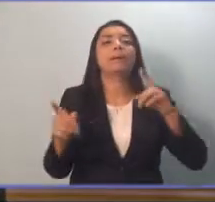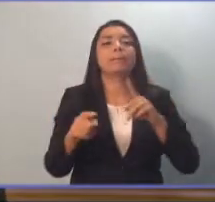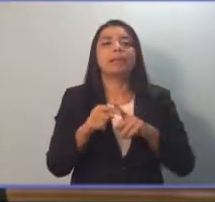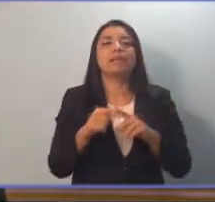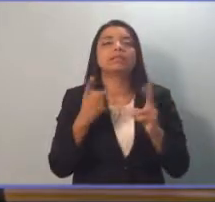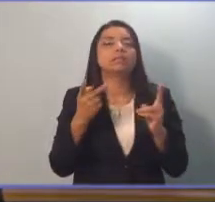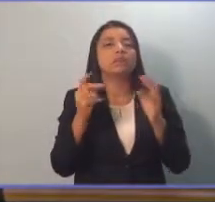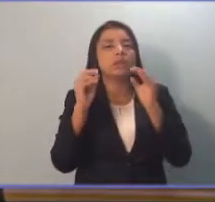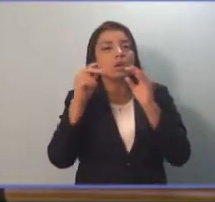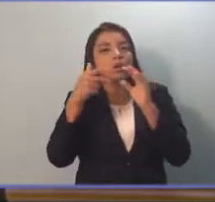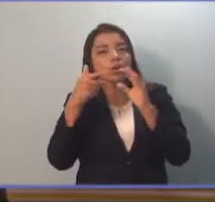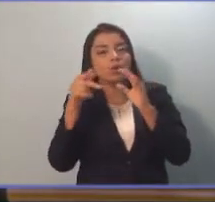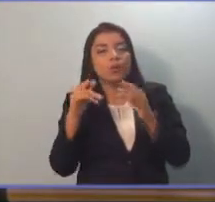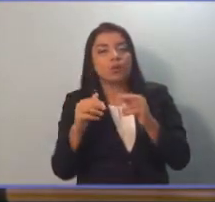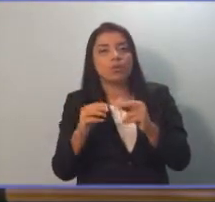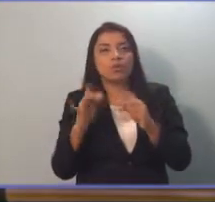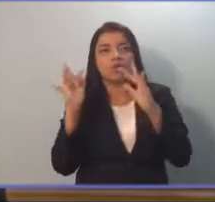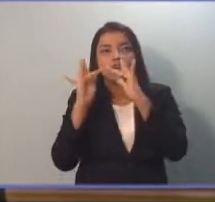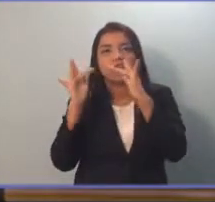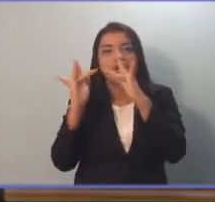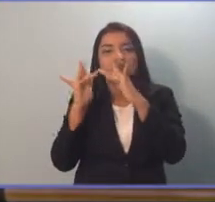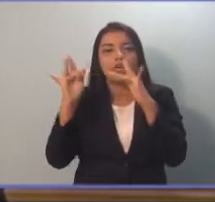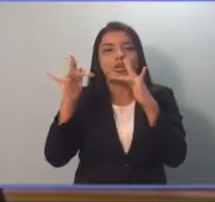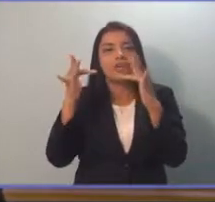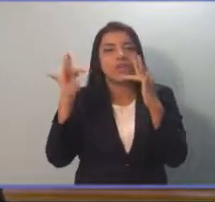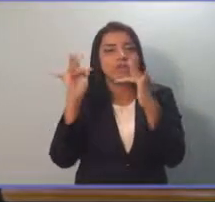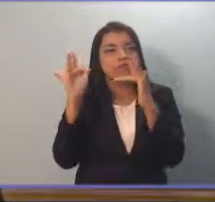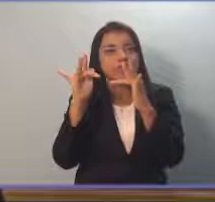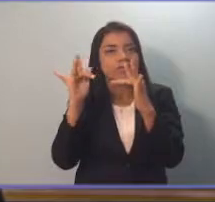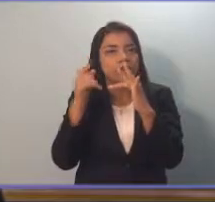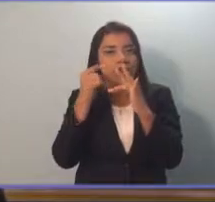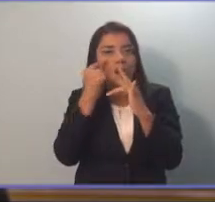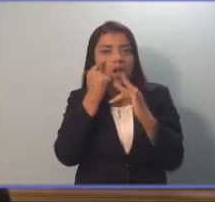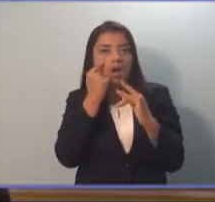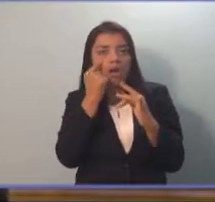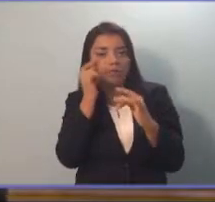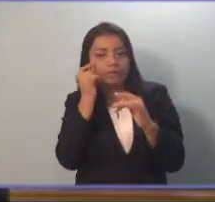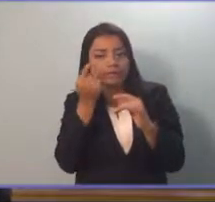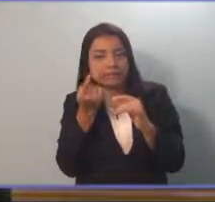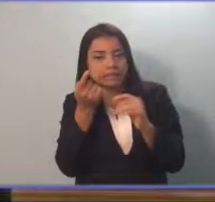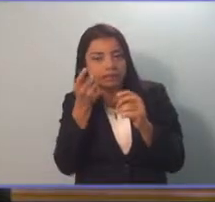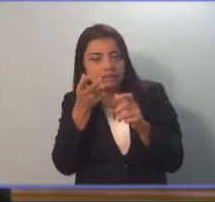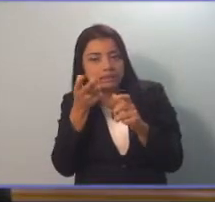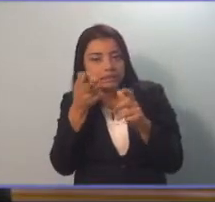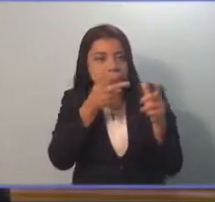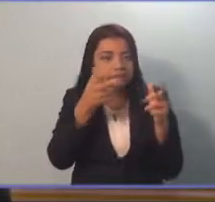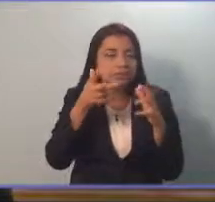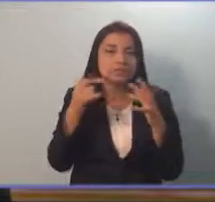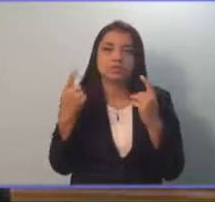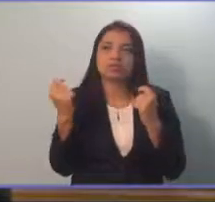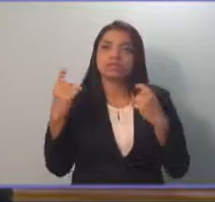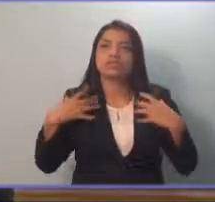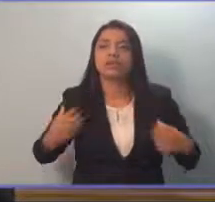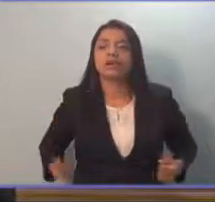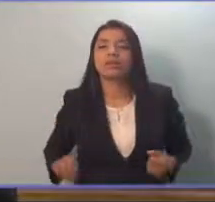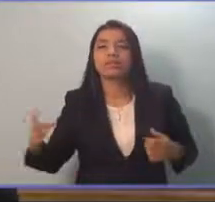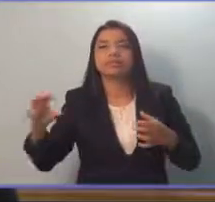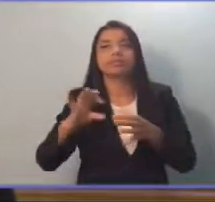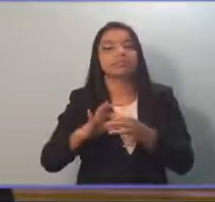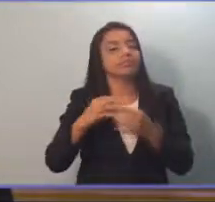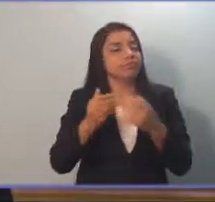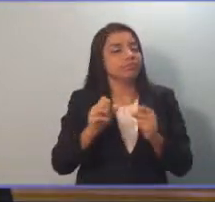óptica, propiedad ya del Estado, que nos va a permitir el ahorro de recursos y que todos estos